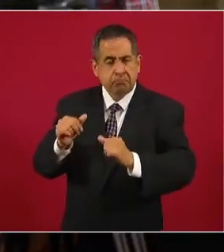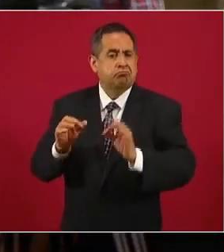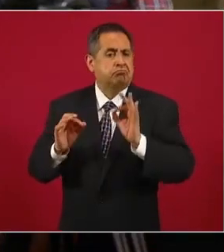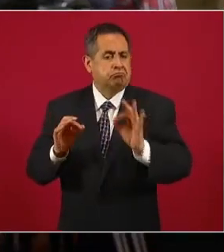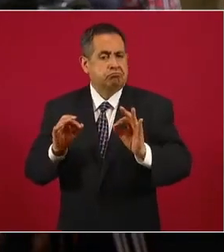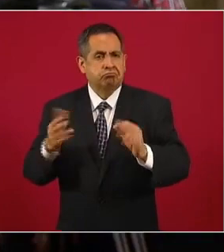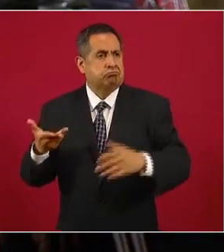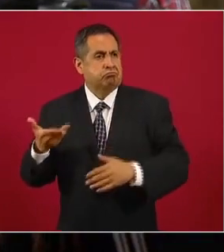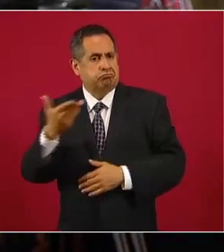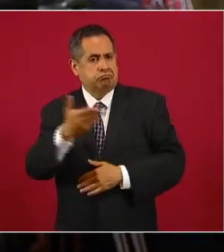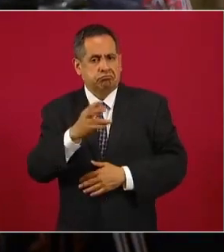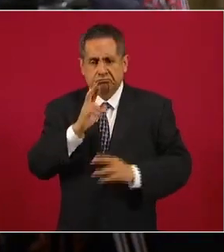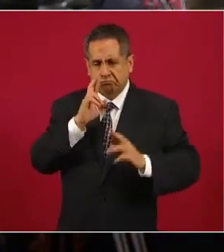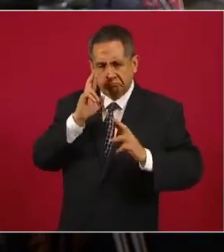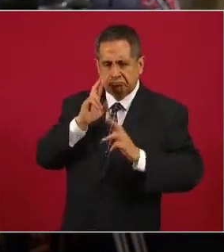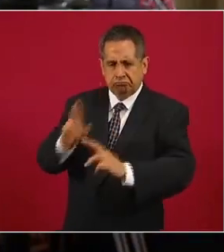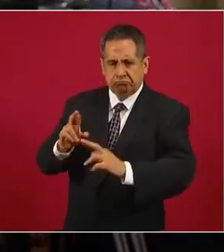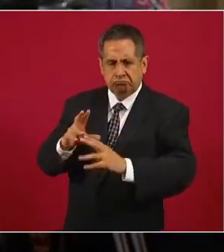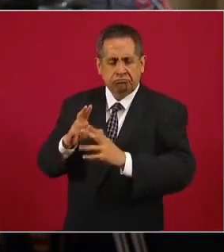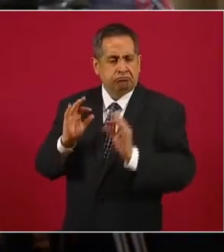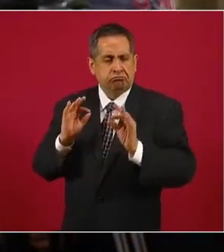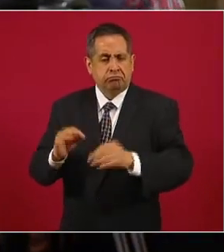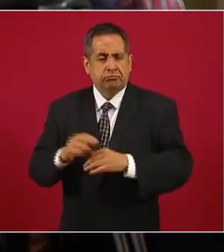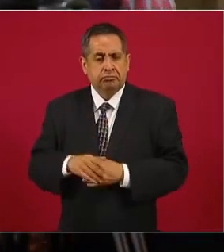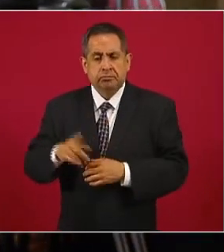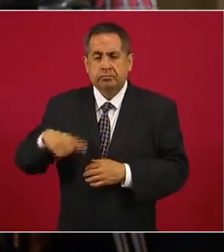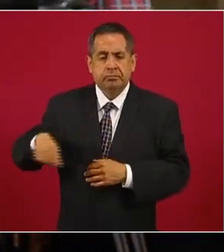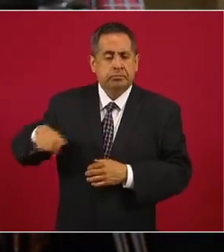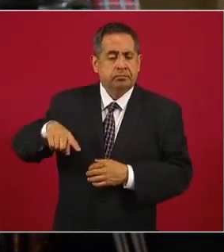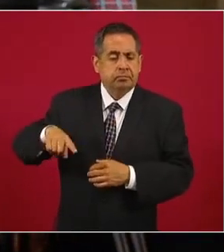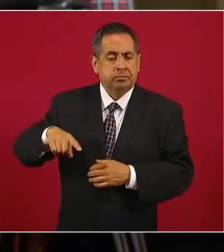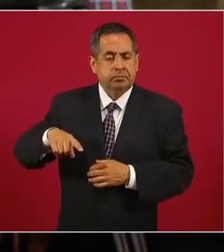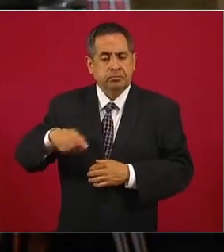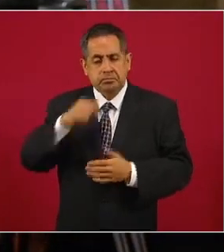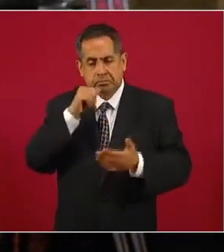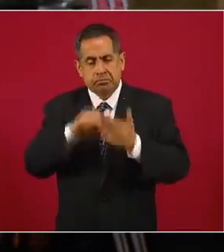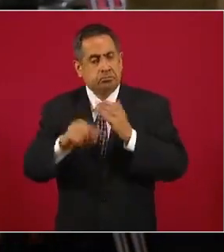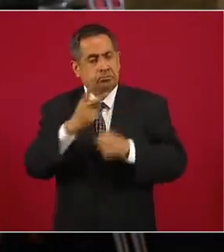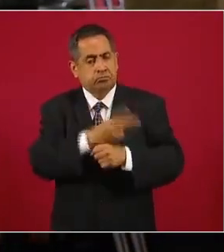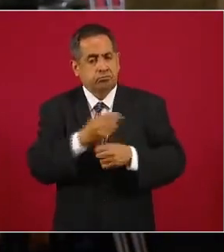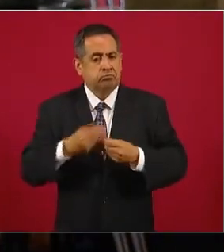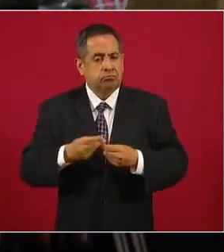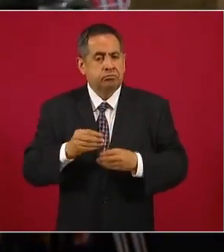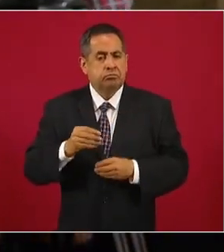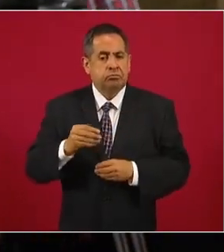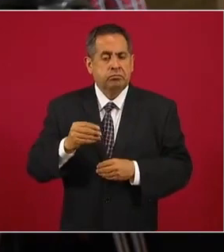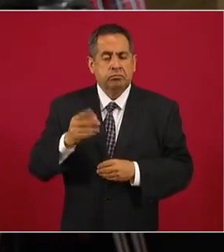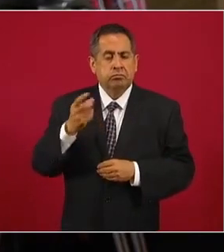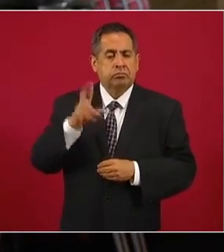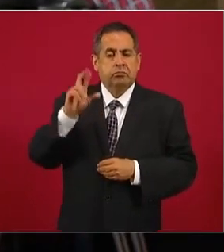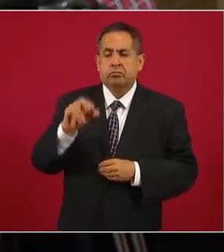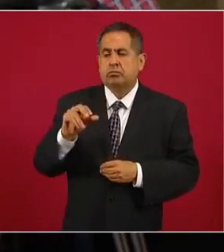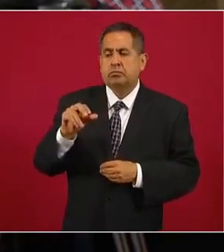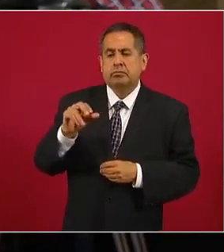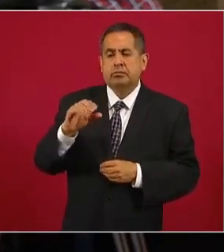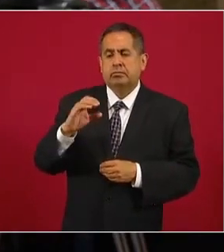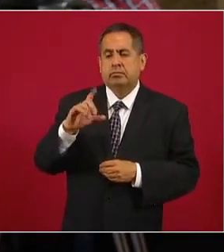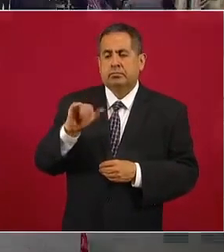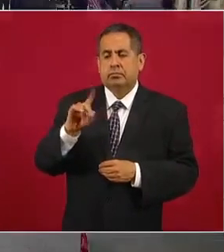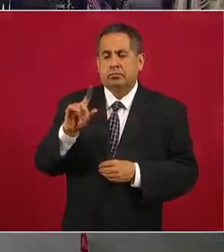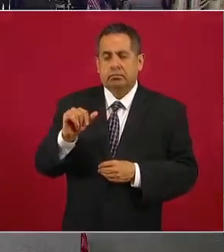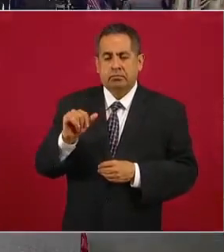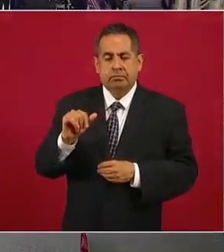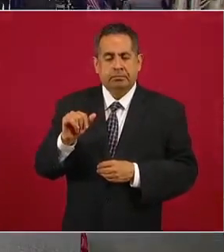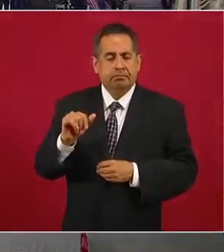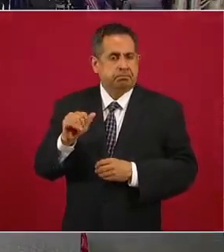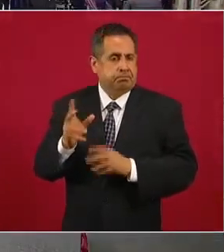lo que pedían. Ellos publicaron una invitación para usted y la doctora Claudia Sheinbaum en agradecimiento a estas